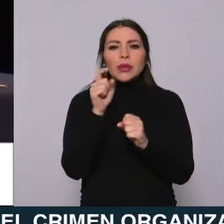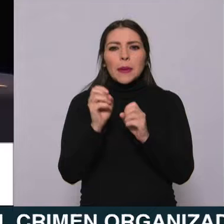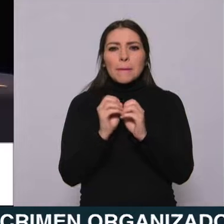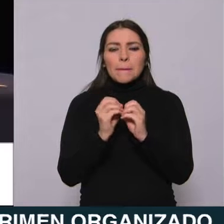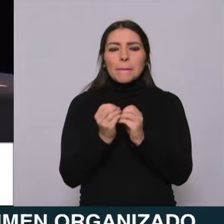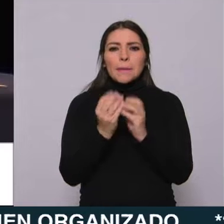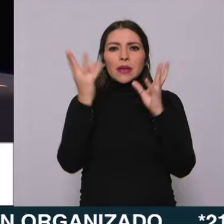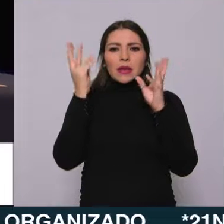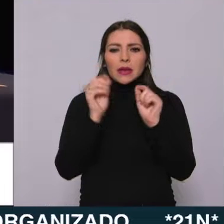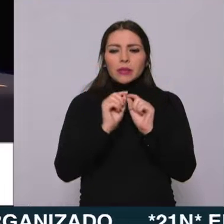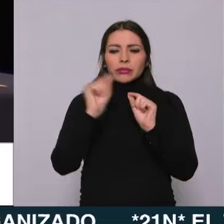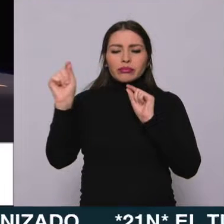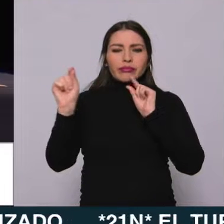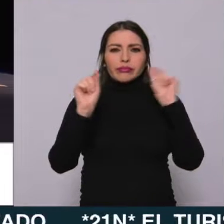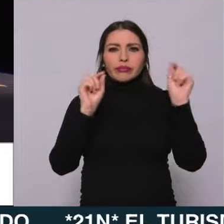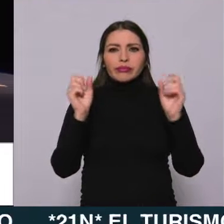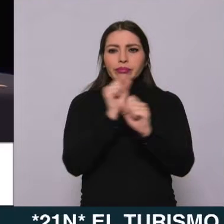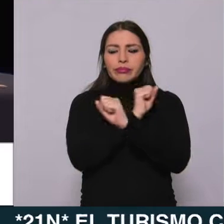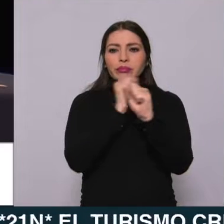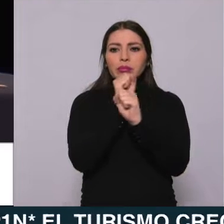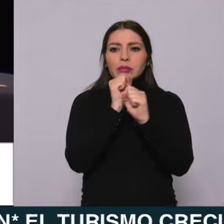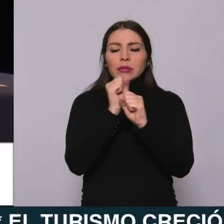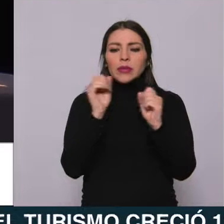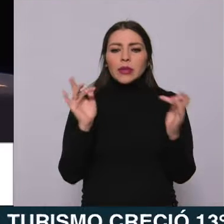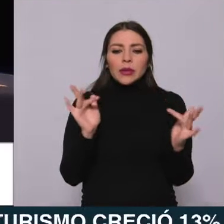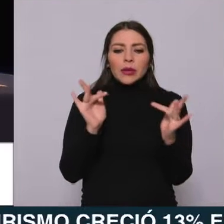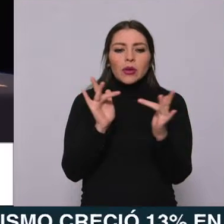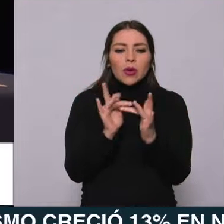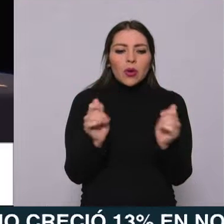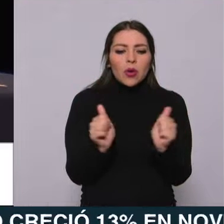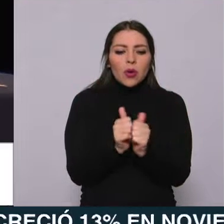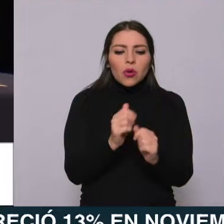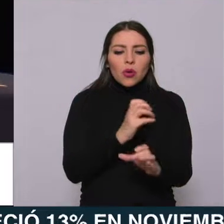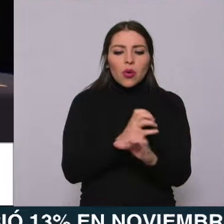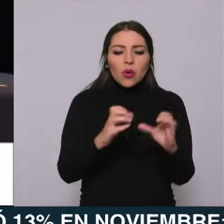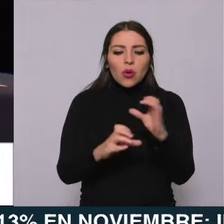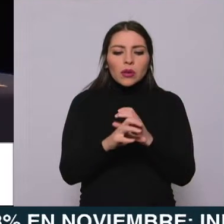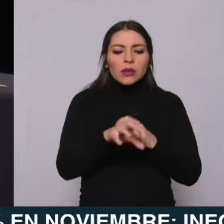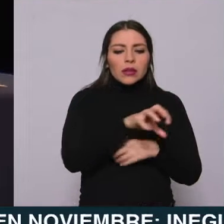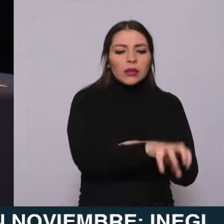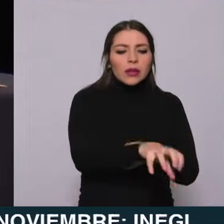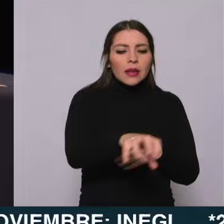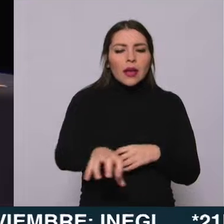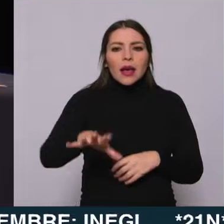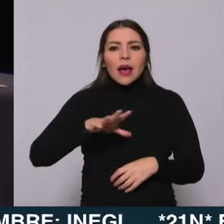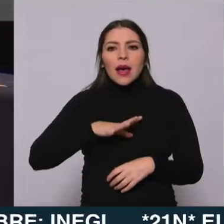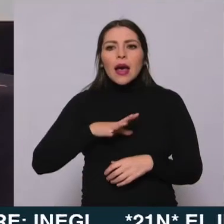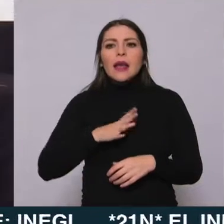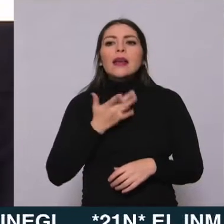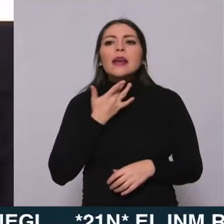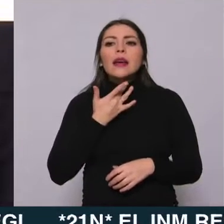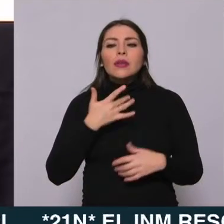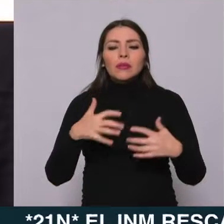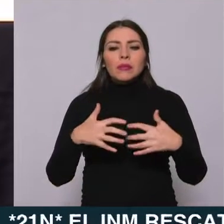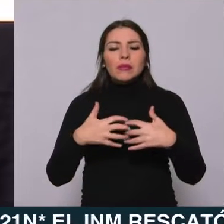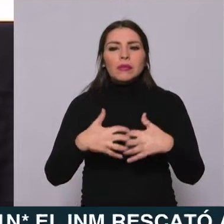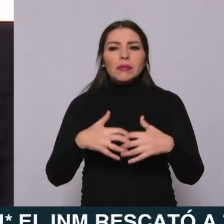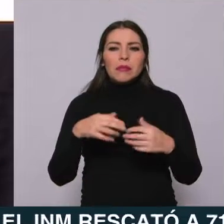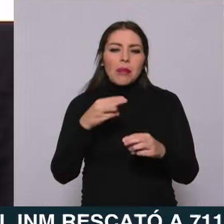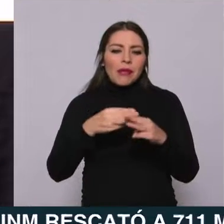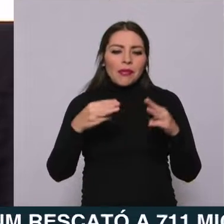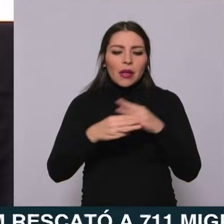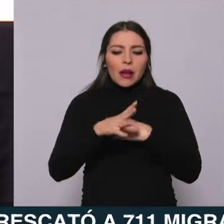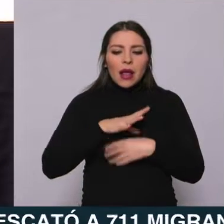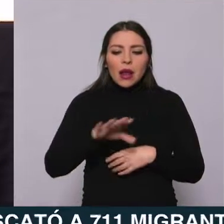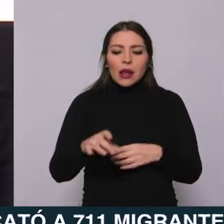chispas eléctricas y arco eléctrico hicieron contacto con materiales combustibles que se encontraban en ese lugar. El director